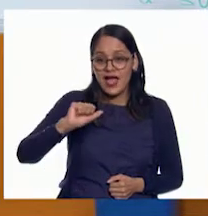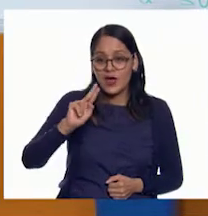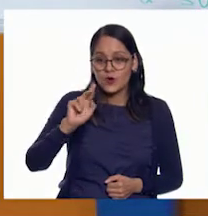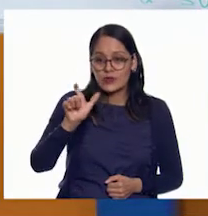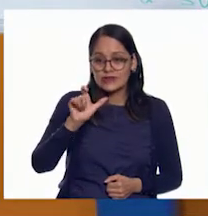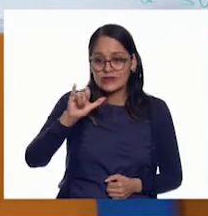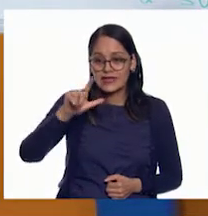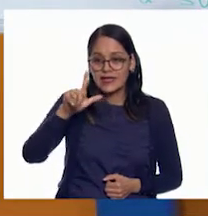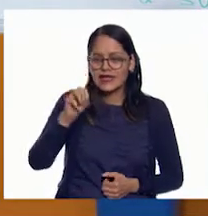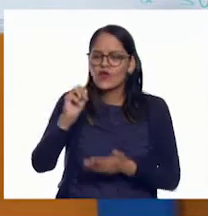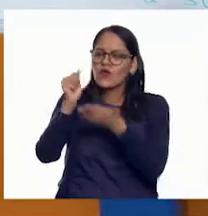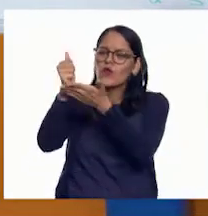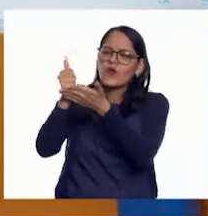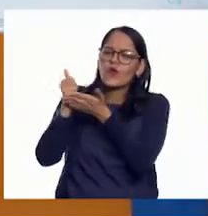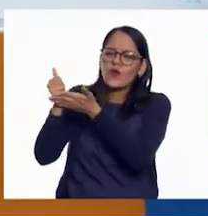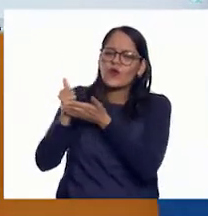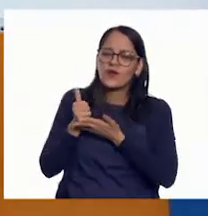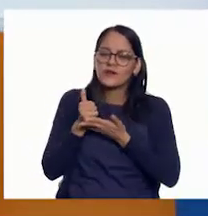auxilio.